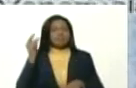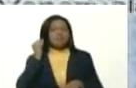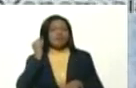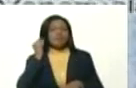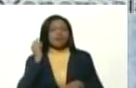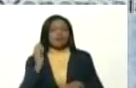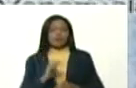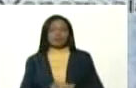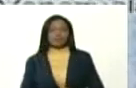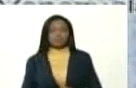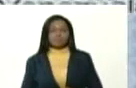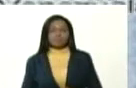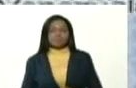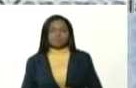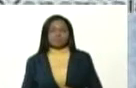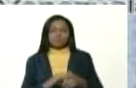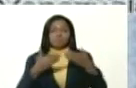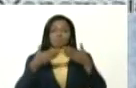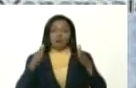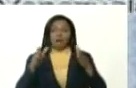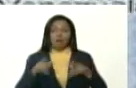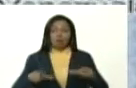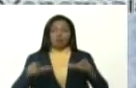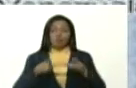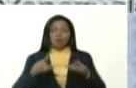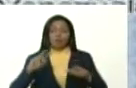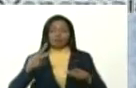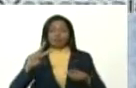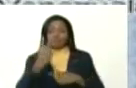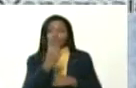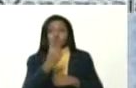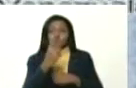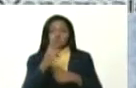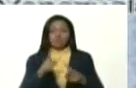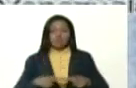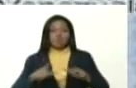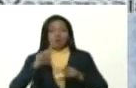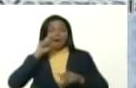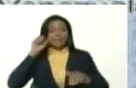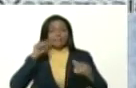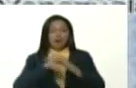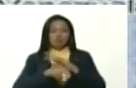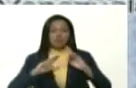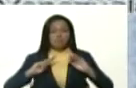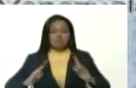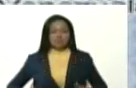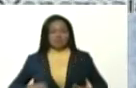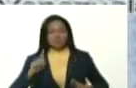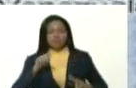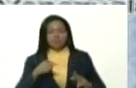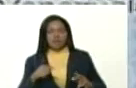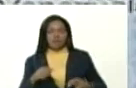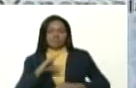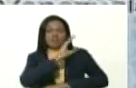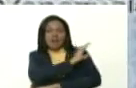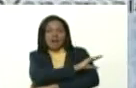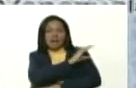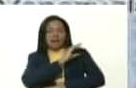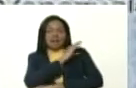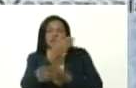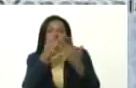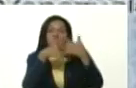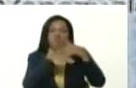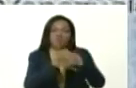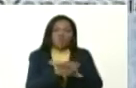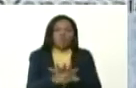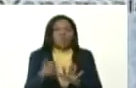Mujer, para inaugurar la segunda sala de parto humanizado de la Clínica Integral